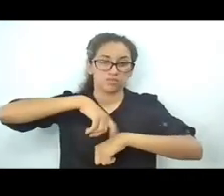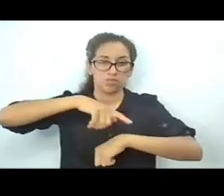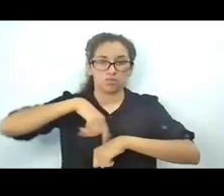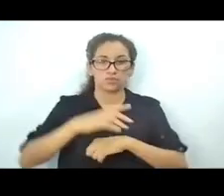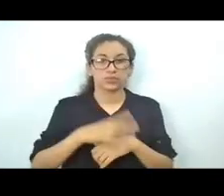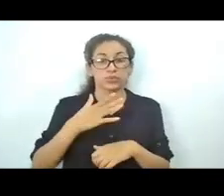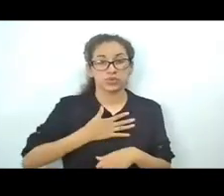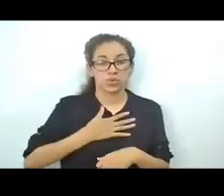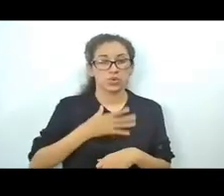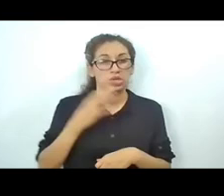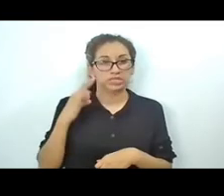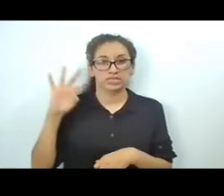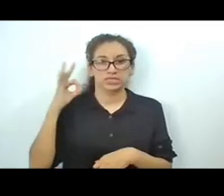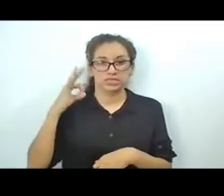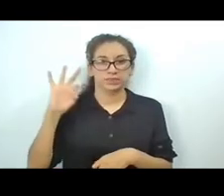siempre